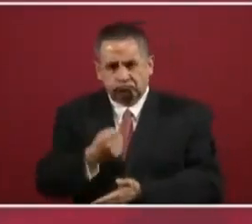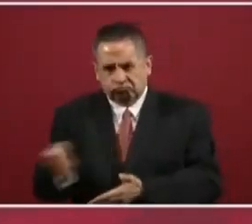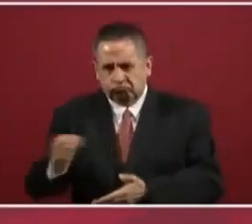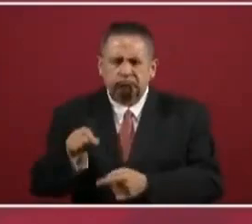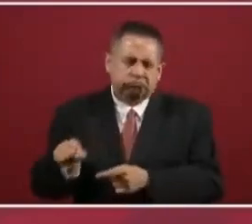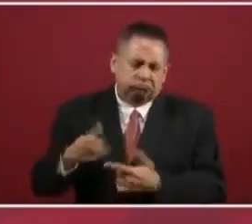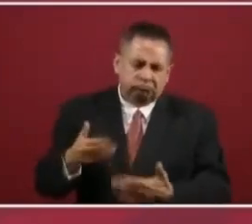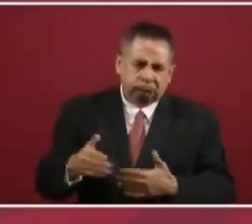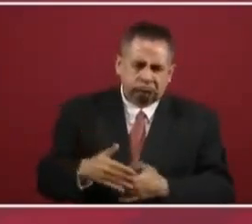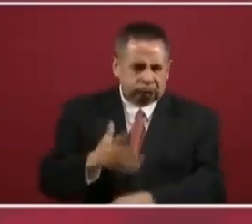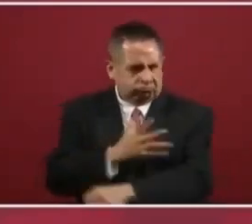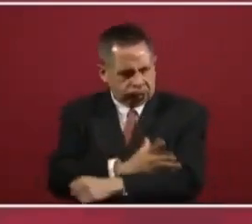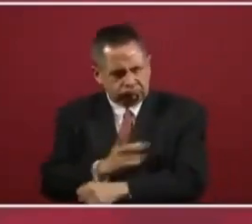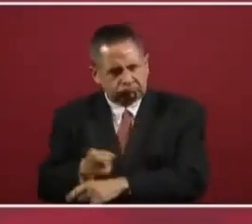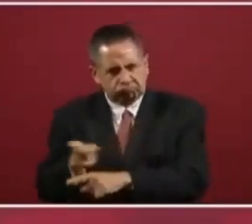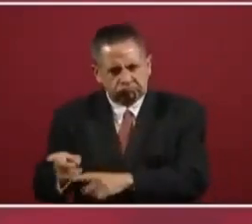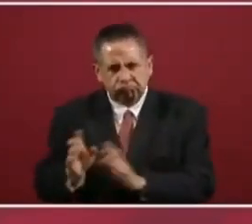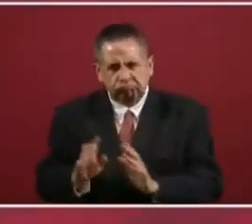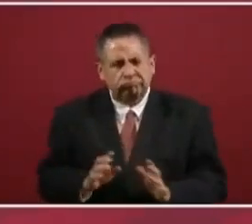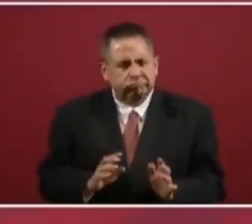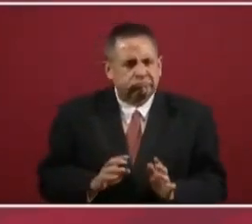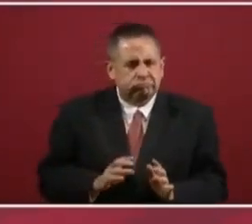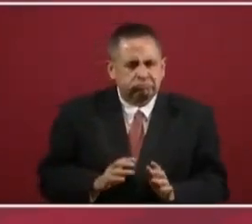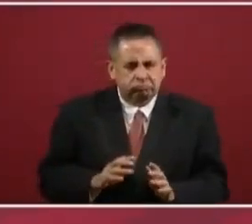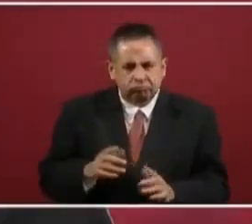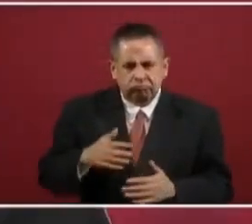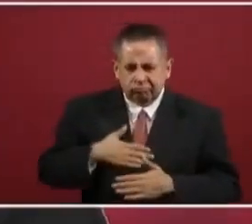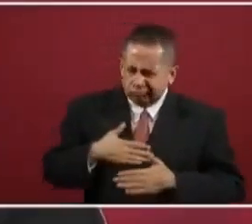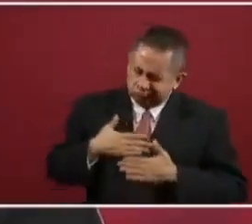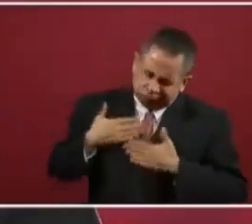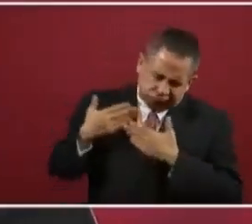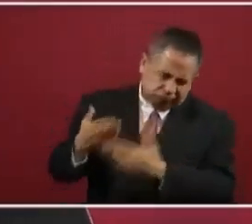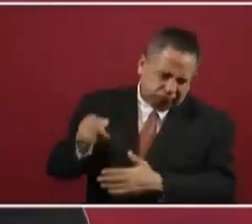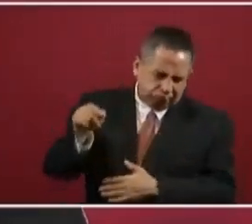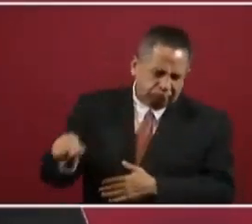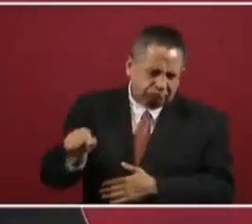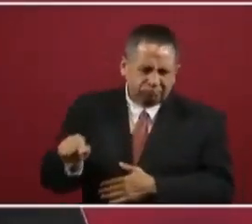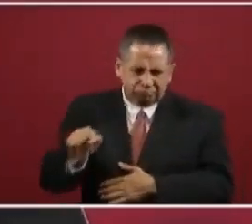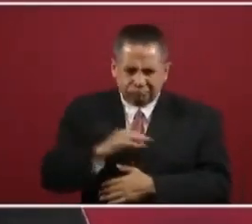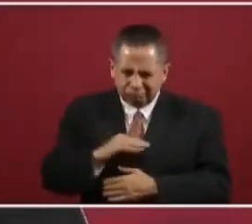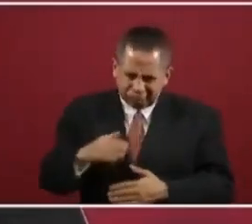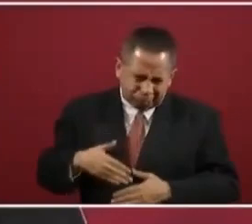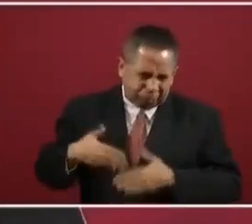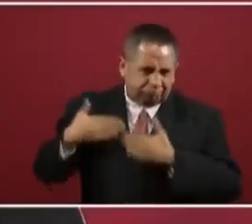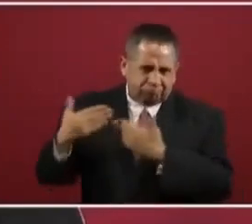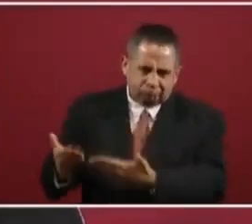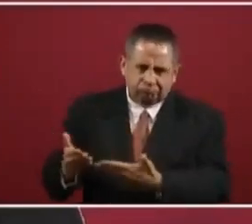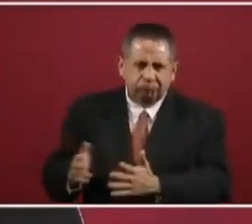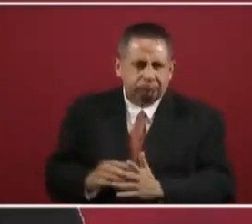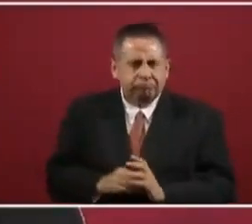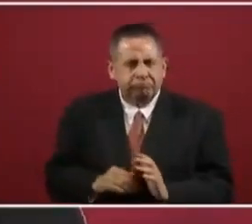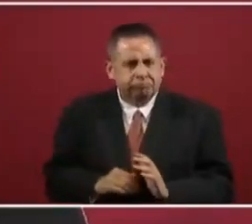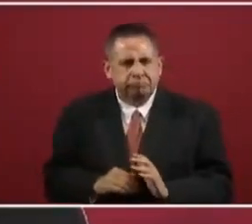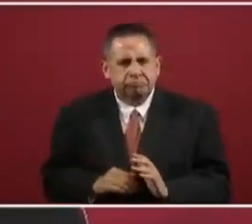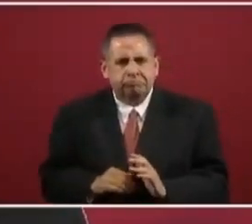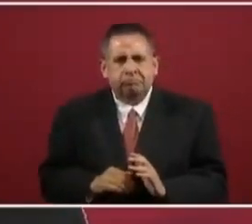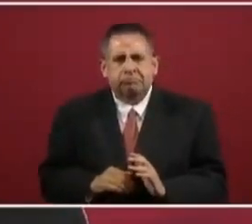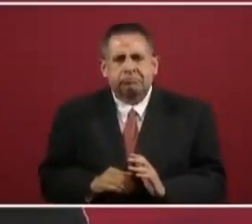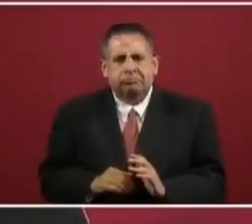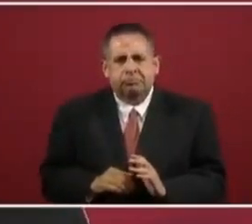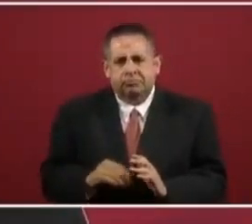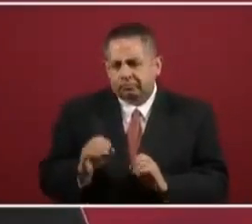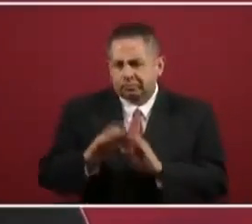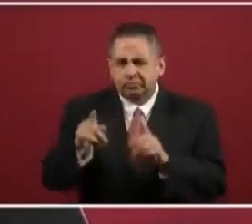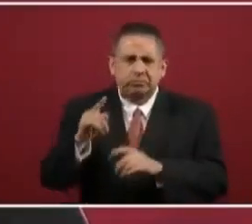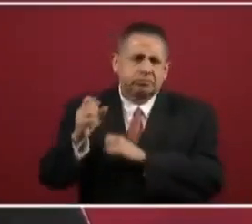periodista honesta le tengo toda la confianza toda toda toda toda la confianza